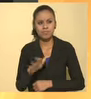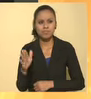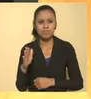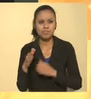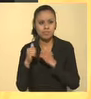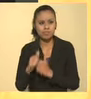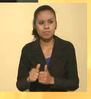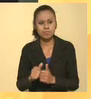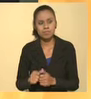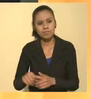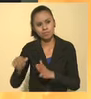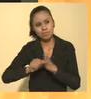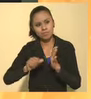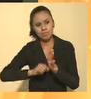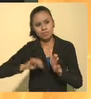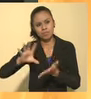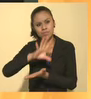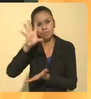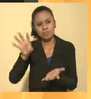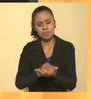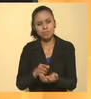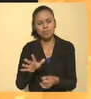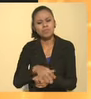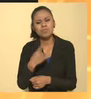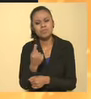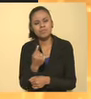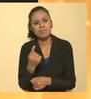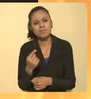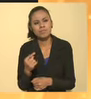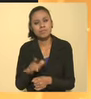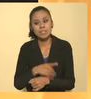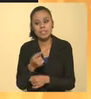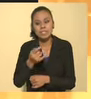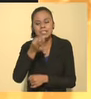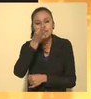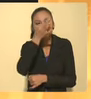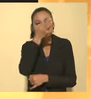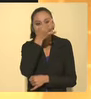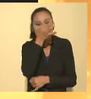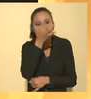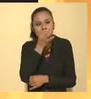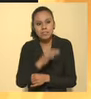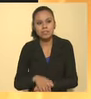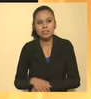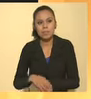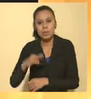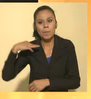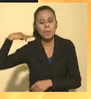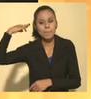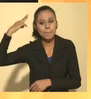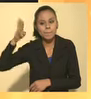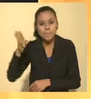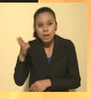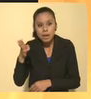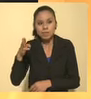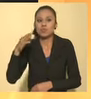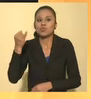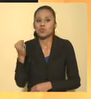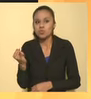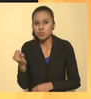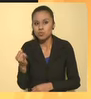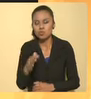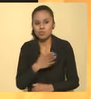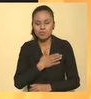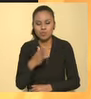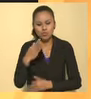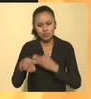estamos en el mes de las bodas y les voy a decir por qué. Porque ya se acercan, ya es la temporada, mayo, junio, y bueno, hay todo